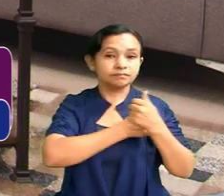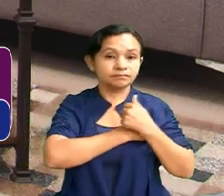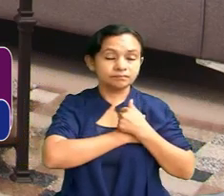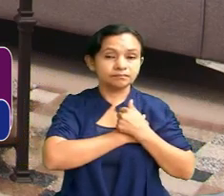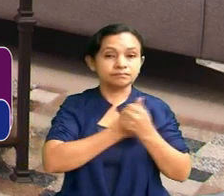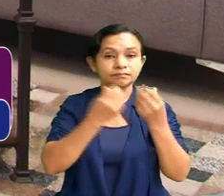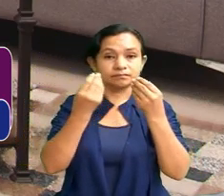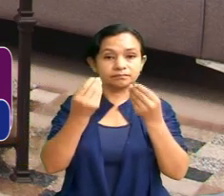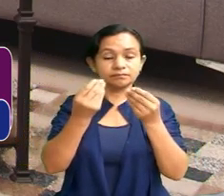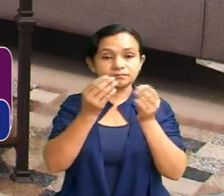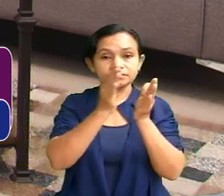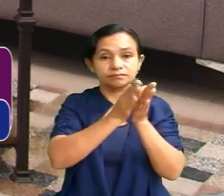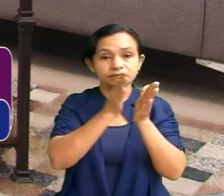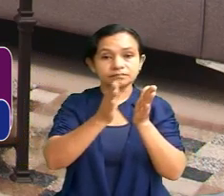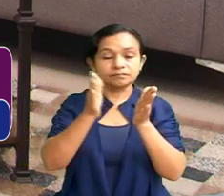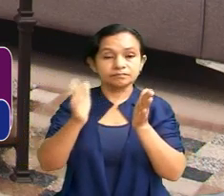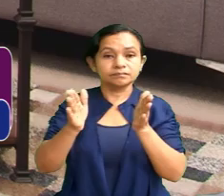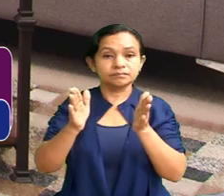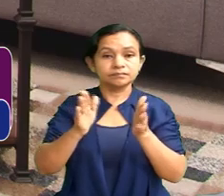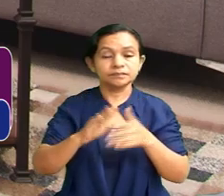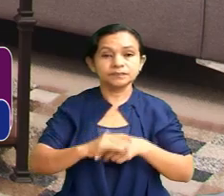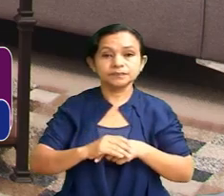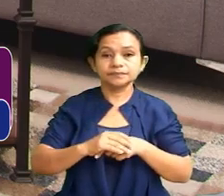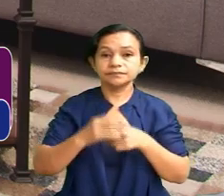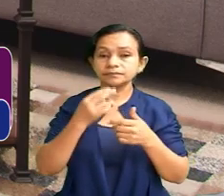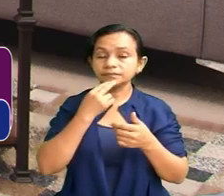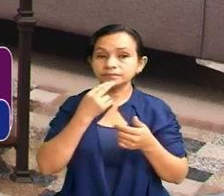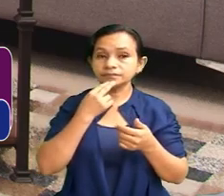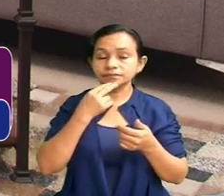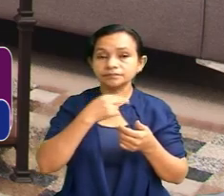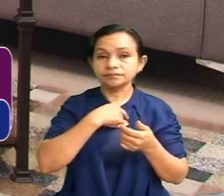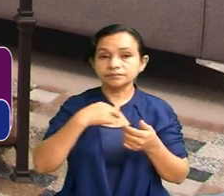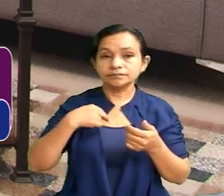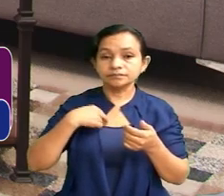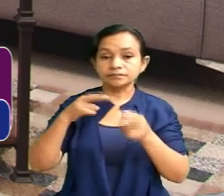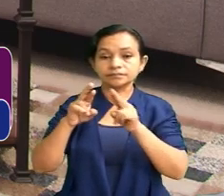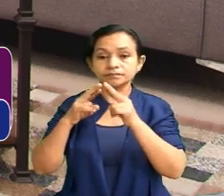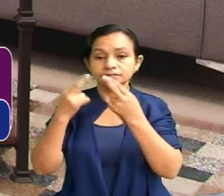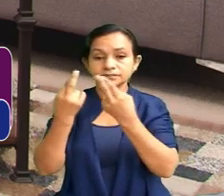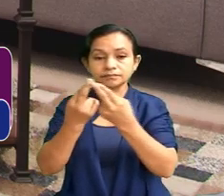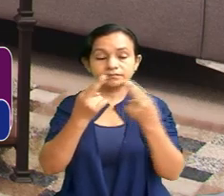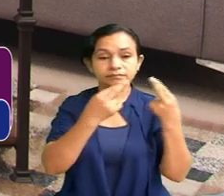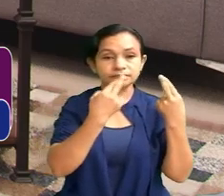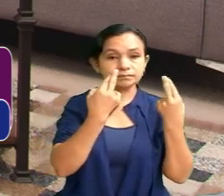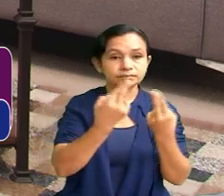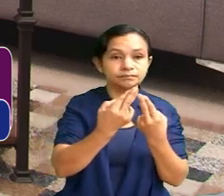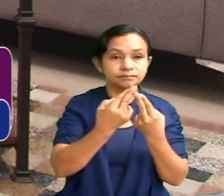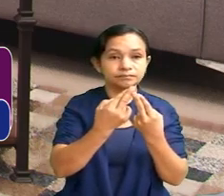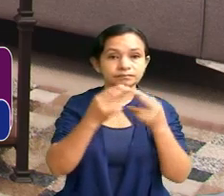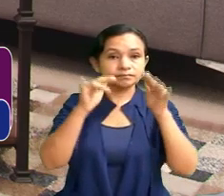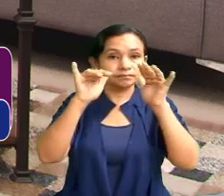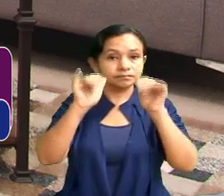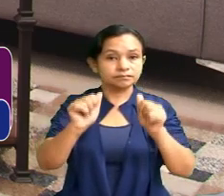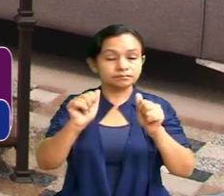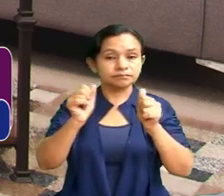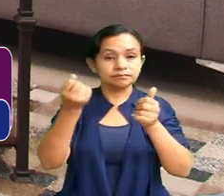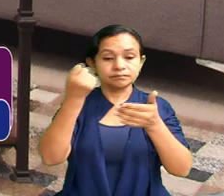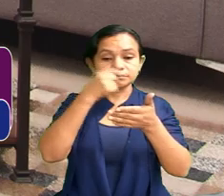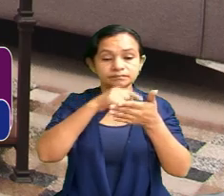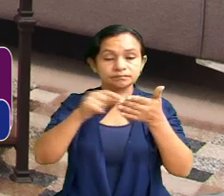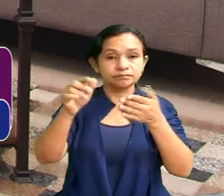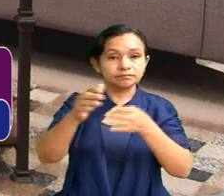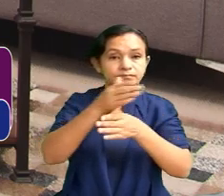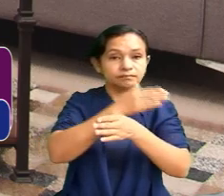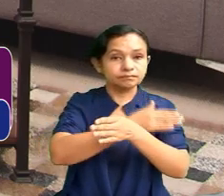bastante etapas que se realizarán pero no sé si van a darse algunos encuentros a niveles específicos de manera ya previo a la semana santa